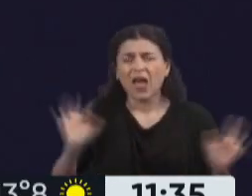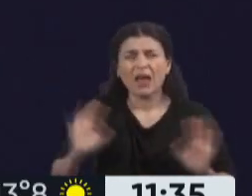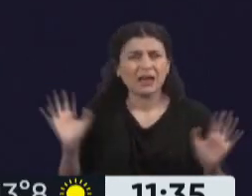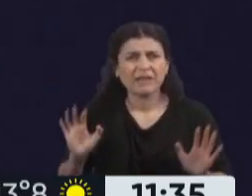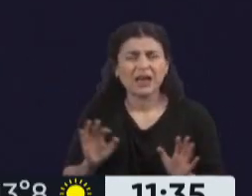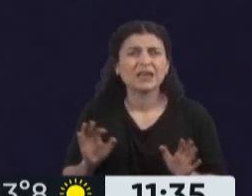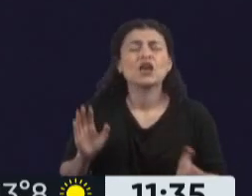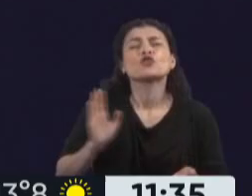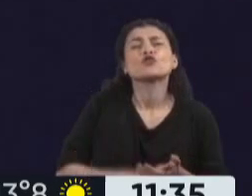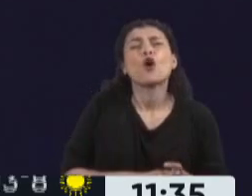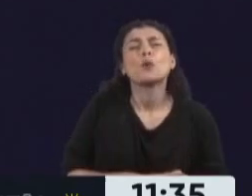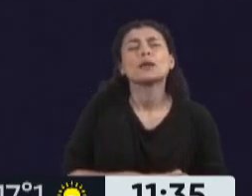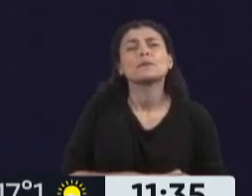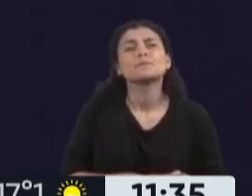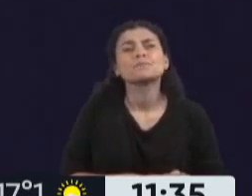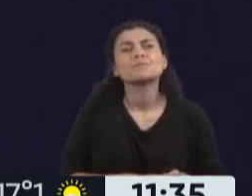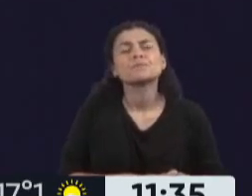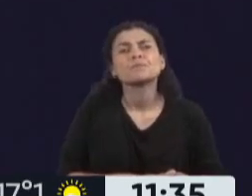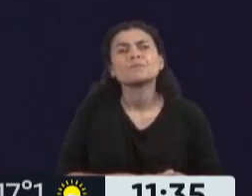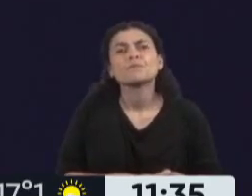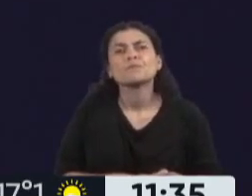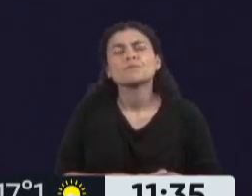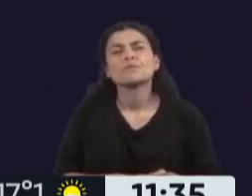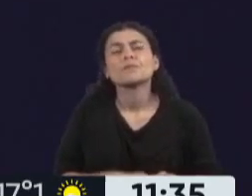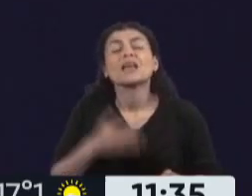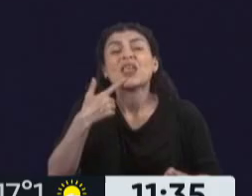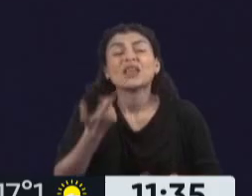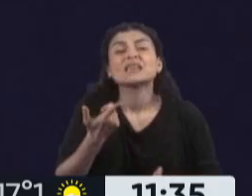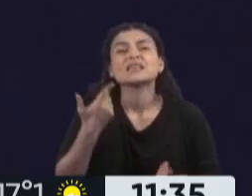con la supuesta aprobación